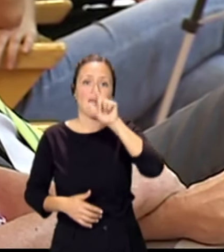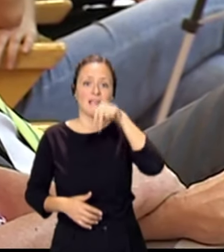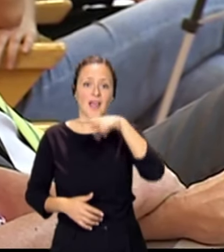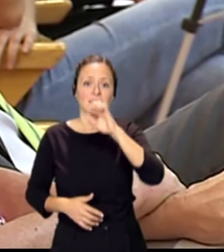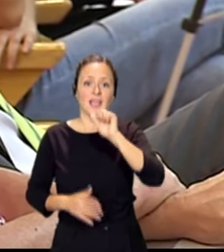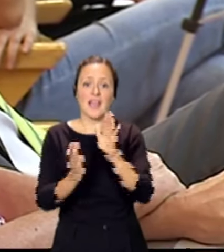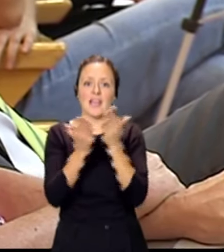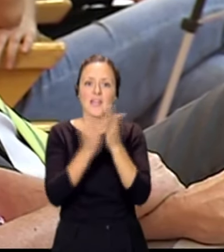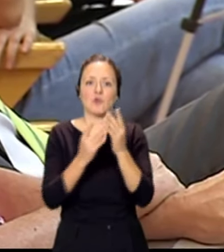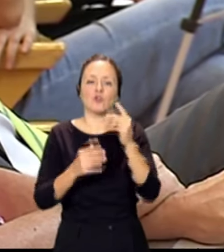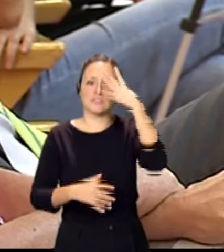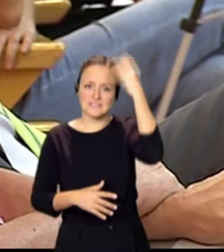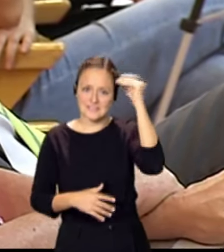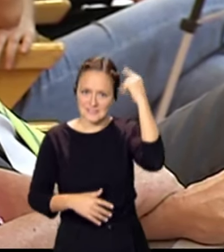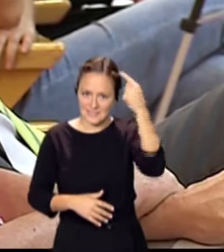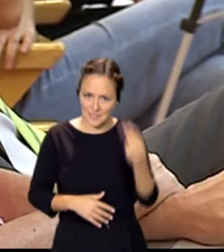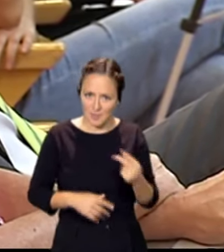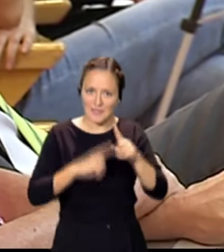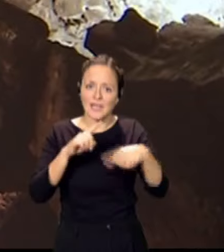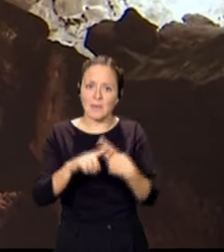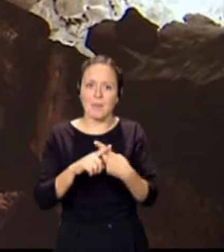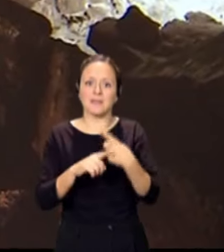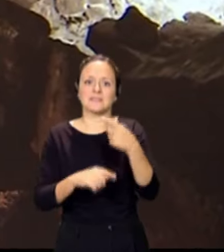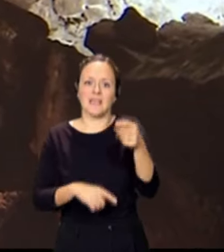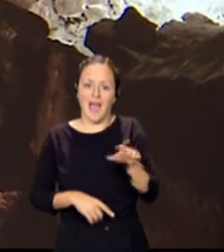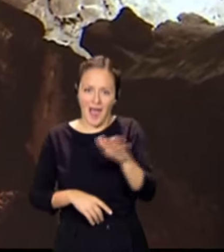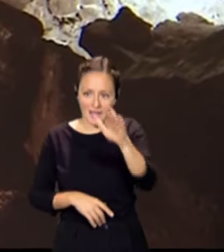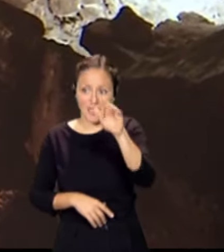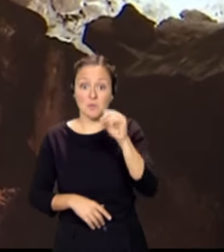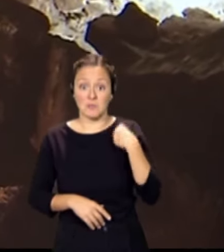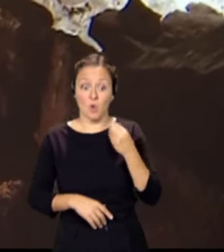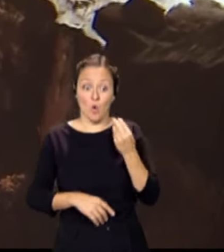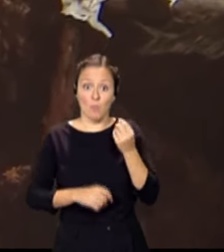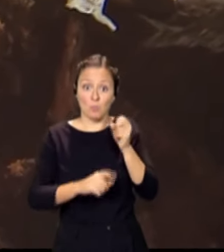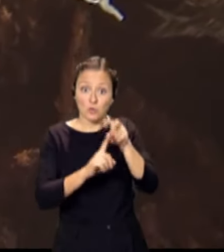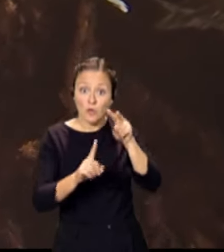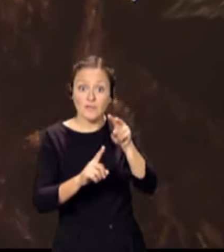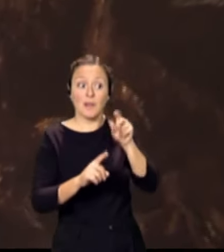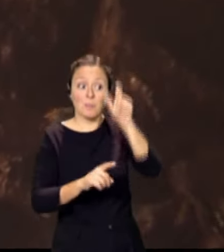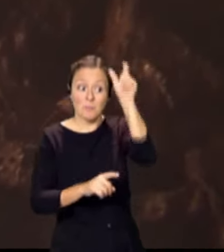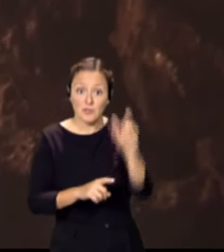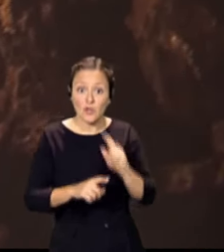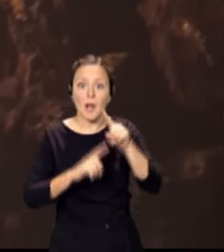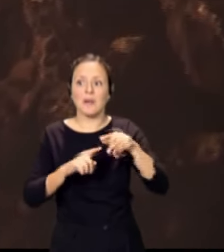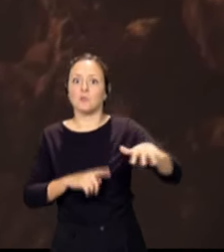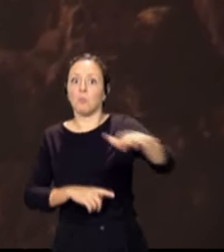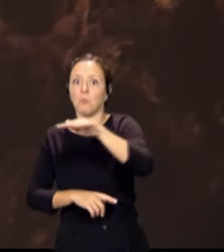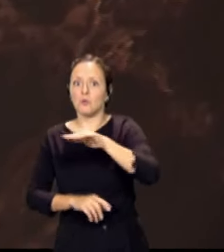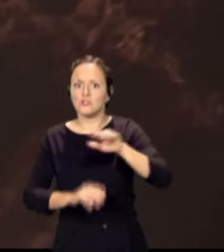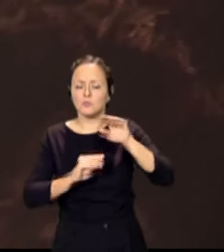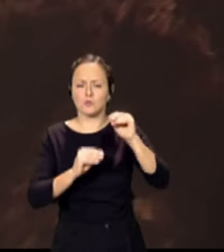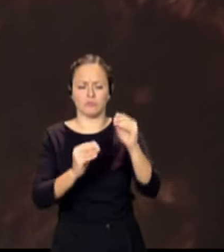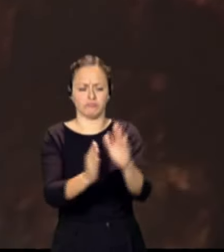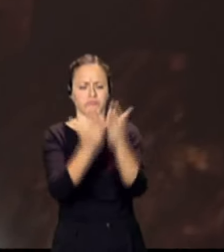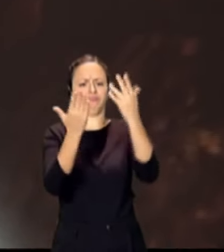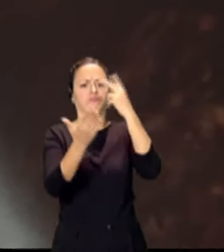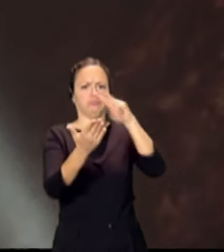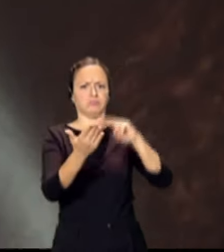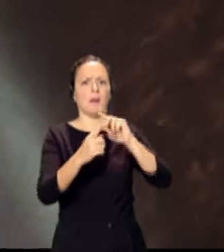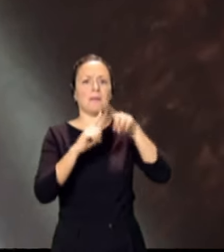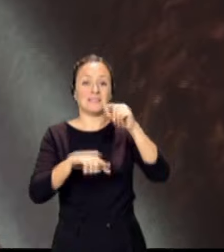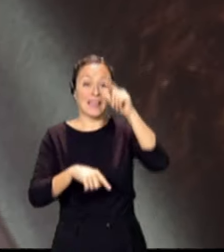aría donde no no solo aporta una Nueva Visión entre el artista y el municipio sino que además incide en la necesidad de continuar sus